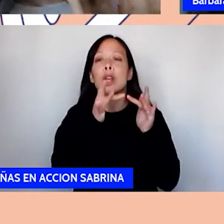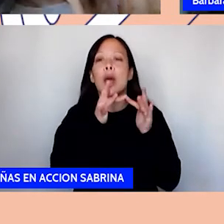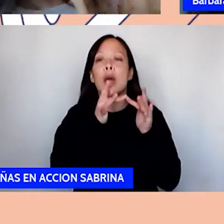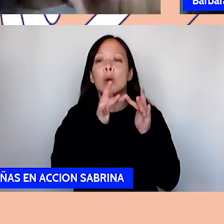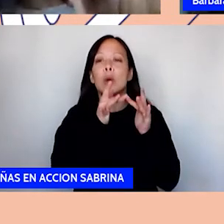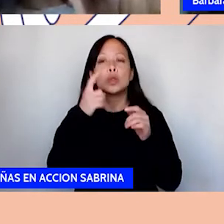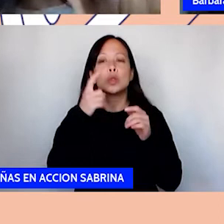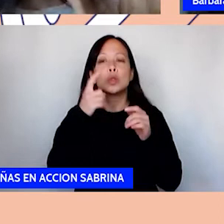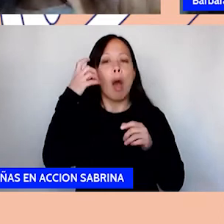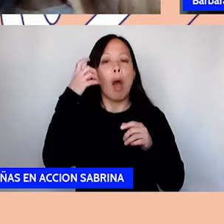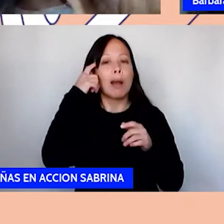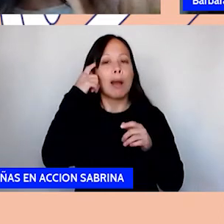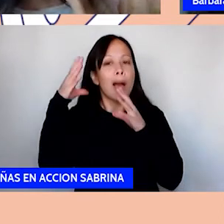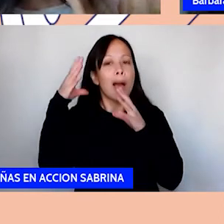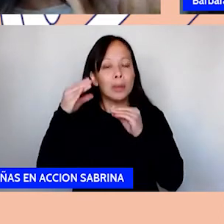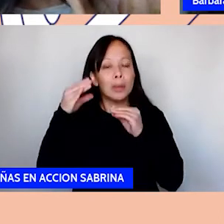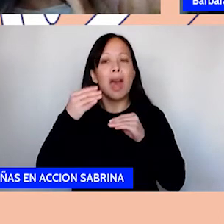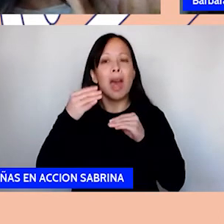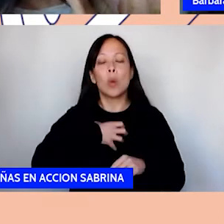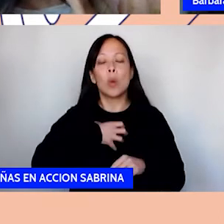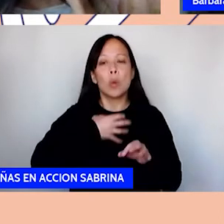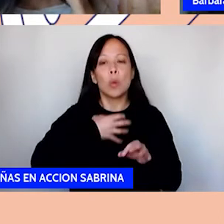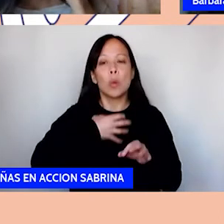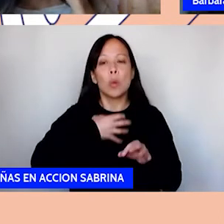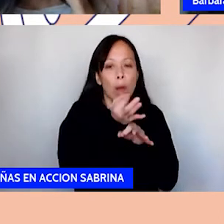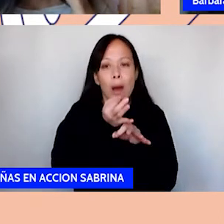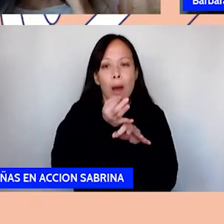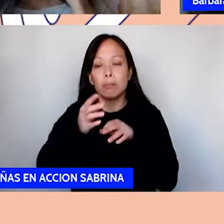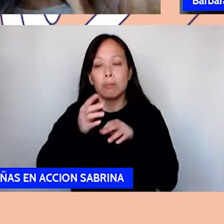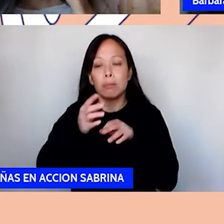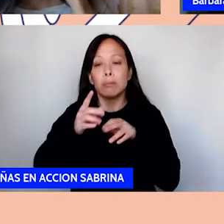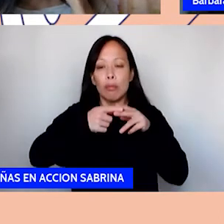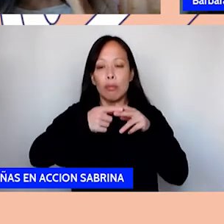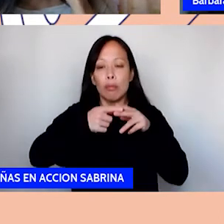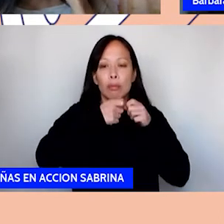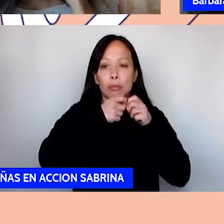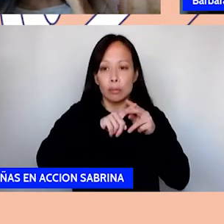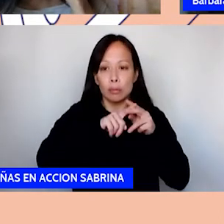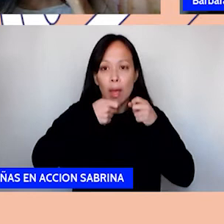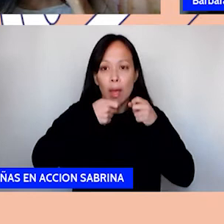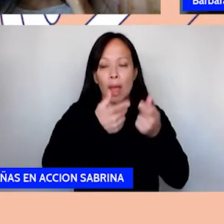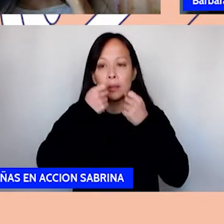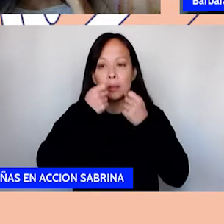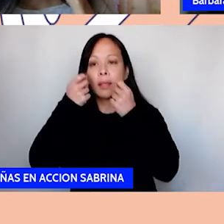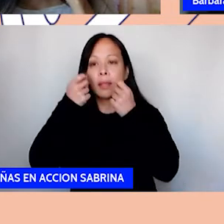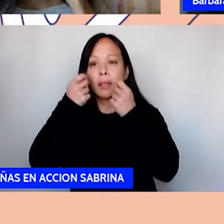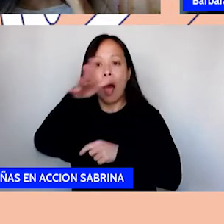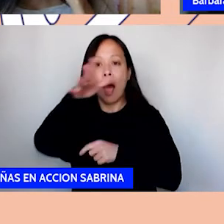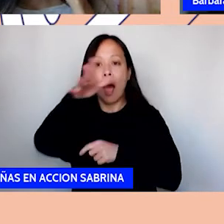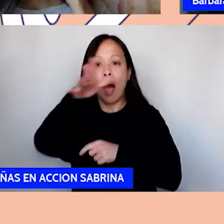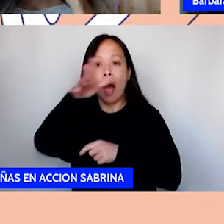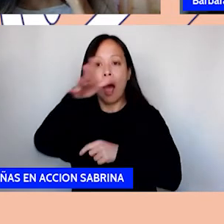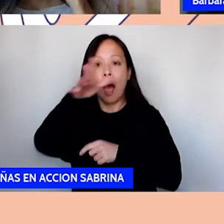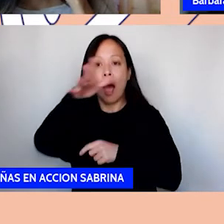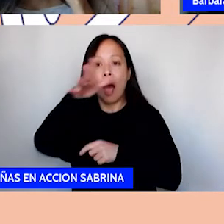esto lo replican en sus comunidades. Partiendo de que hay 200 millones de mujeres menos que hombres que tienen acceso a internet, partiendo